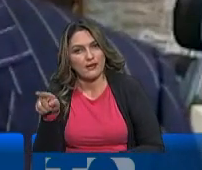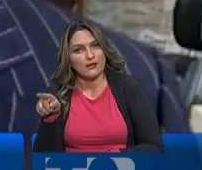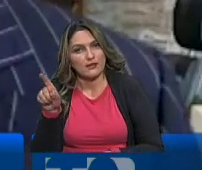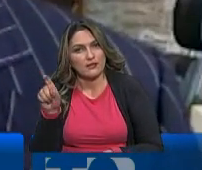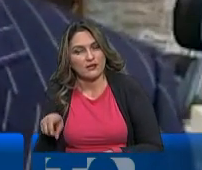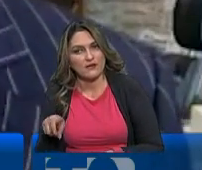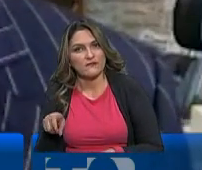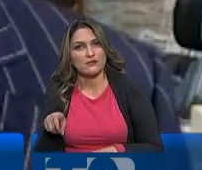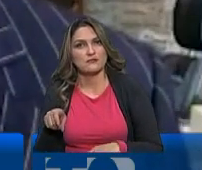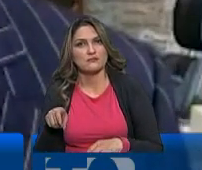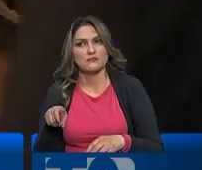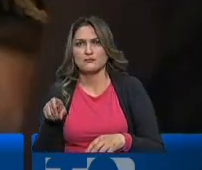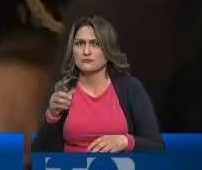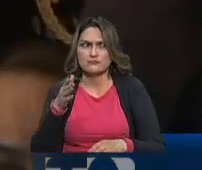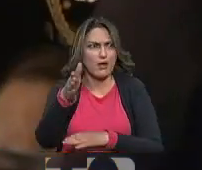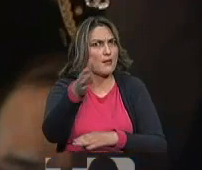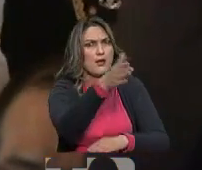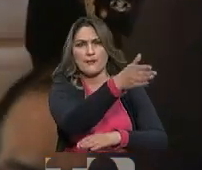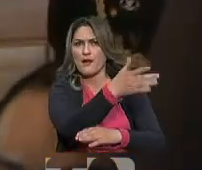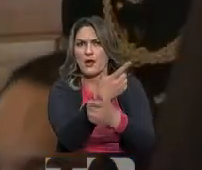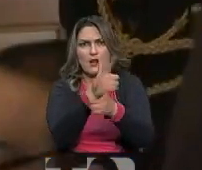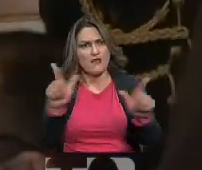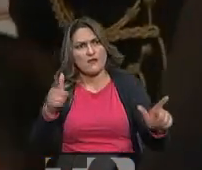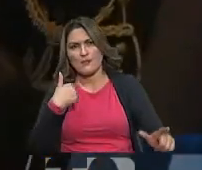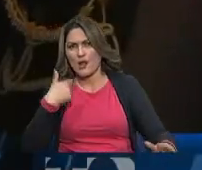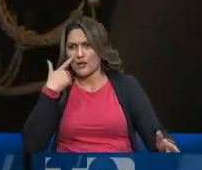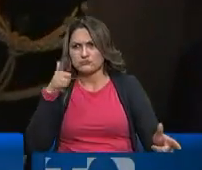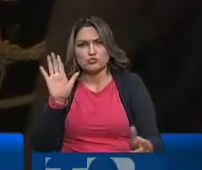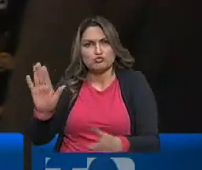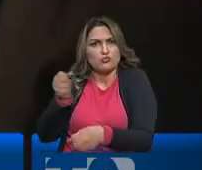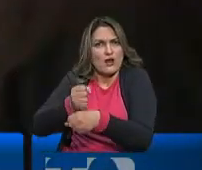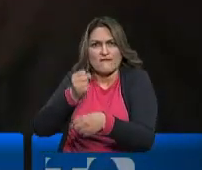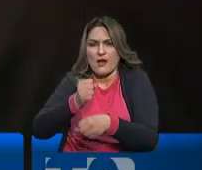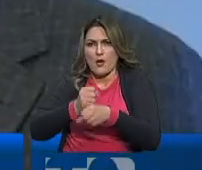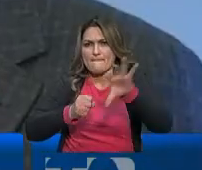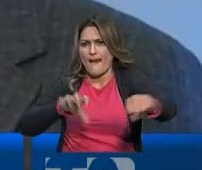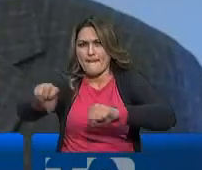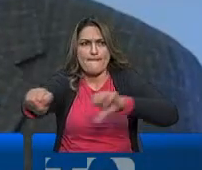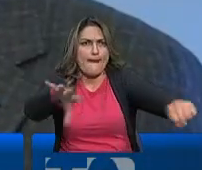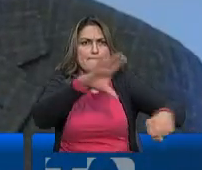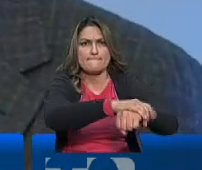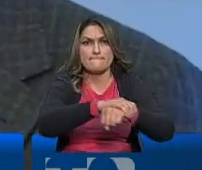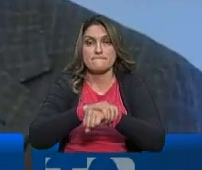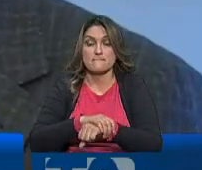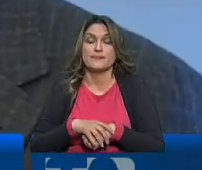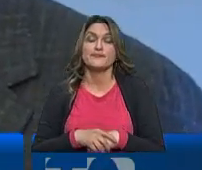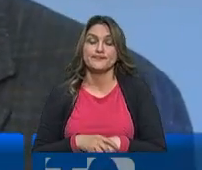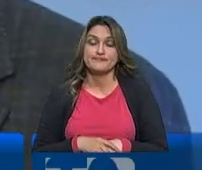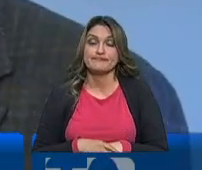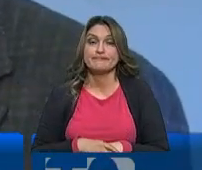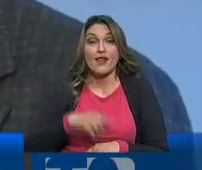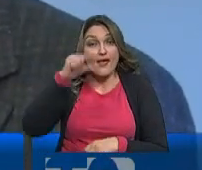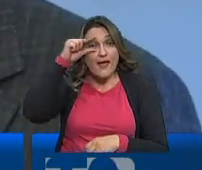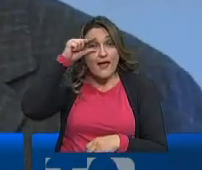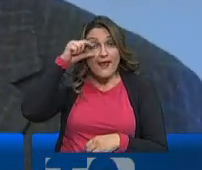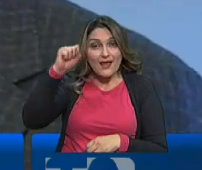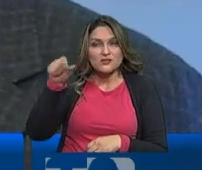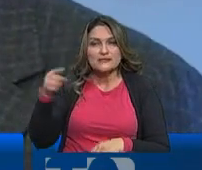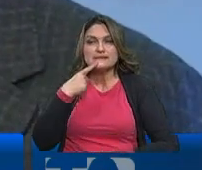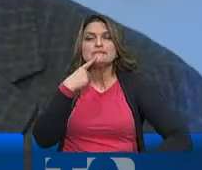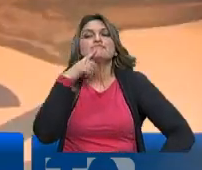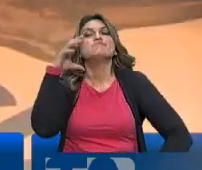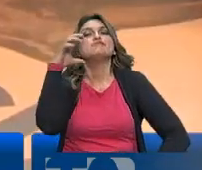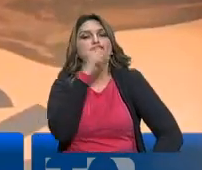más que podría estar combatiendo el delito. Esta realidad ha sido reconocida por el propio presidente de la República, que para respaldar el trabajo de